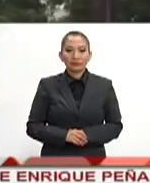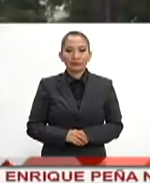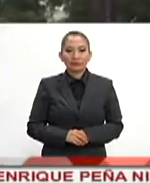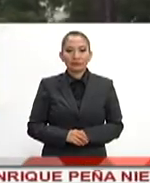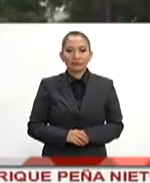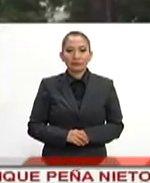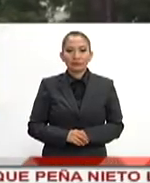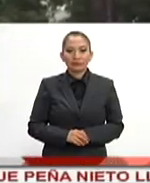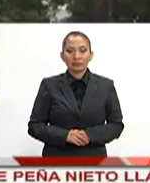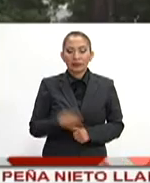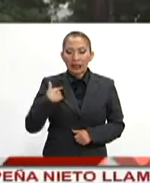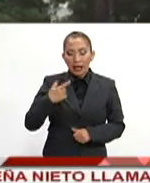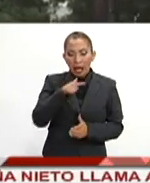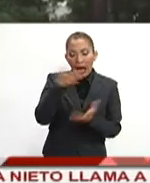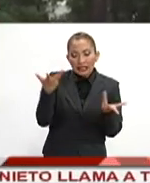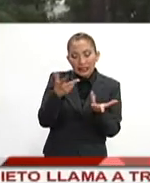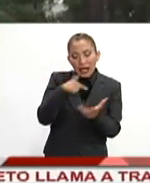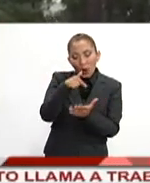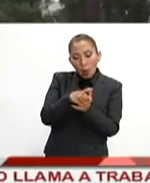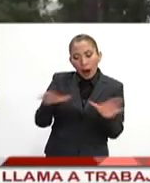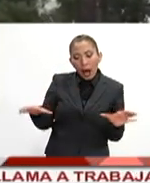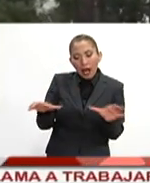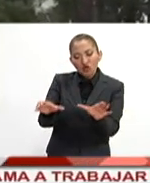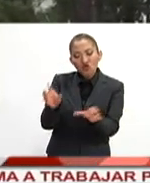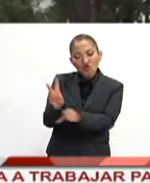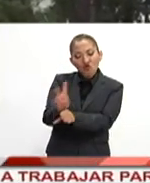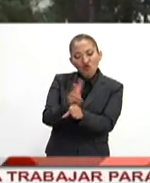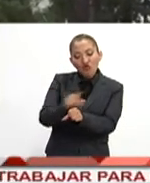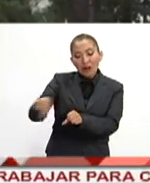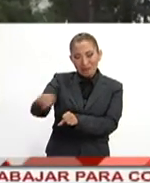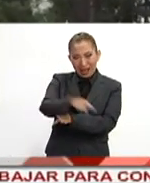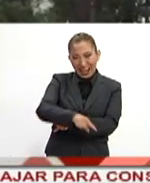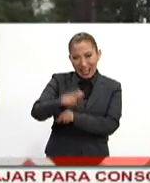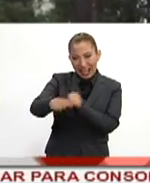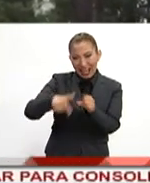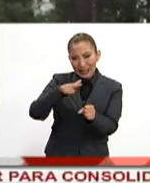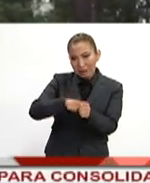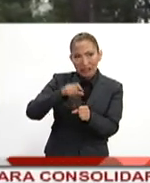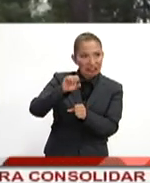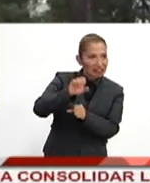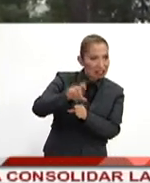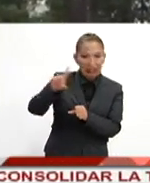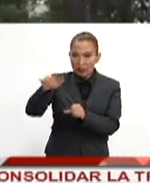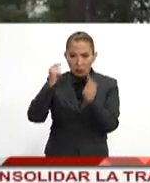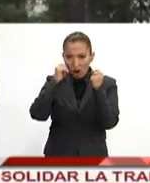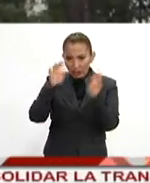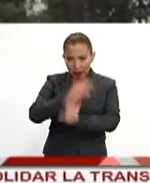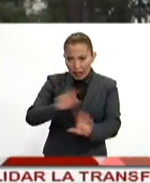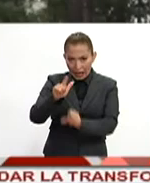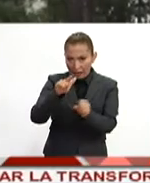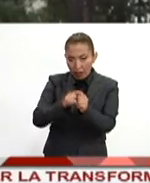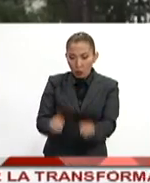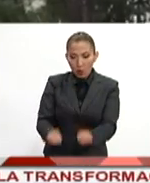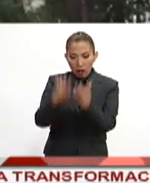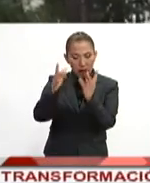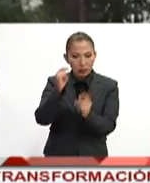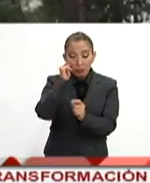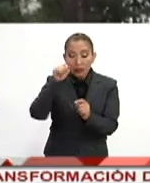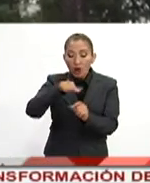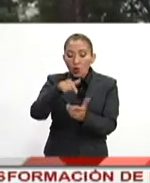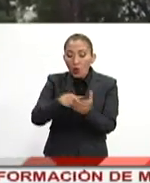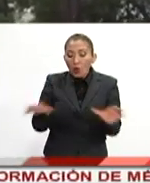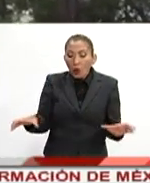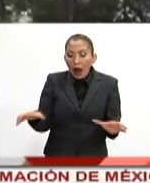Poder crear un santuario para garantizar que las vaquitas, independientemente si son 60 o 30, las que queden, poderlas tener en un